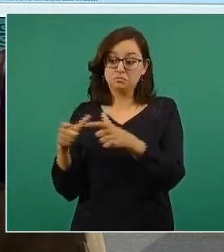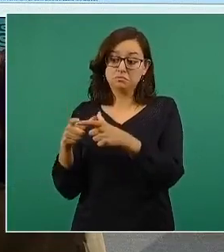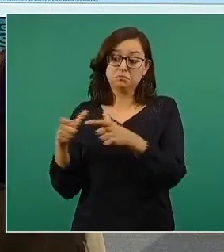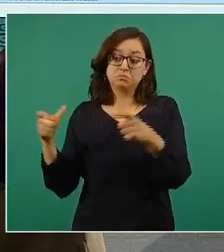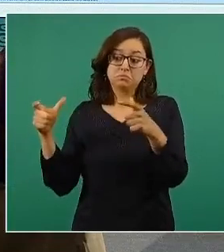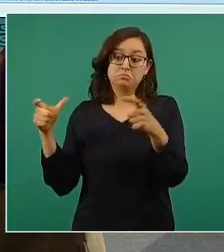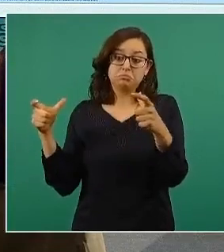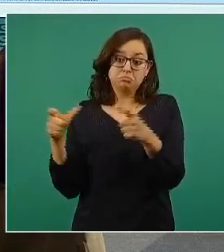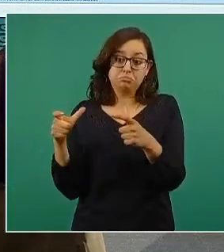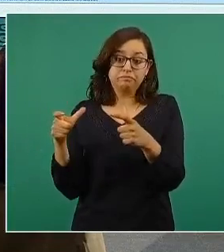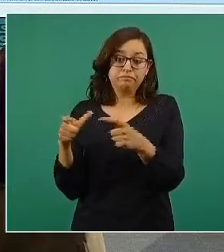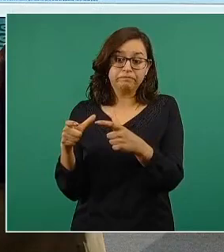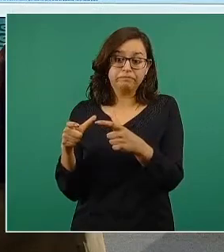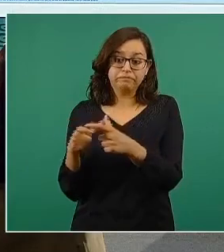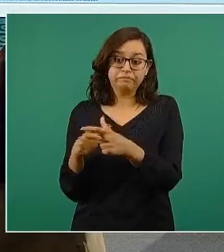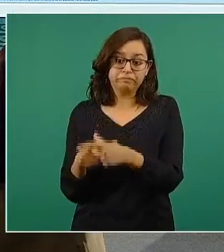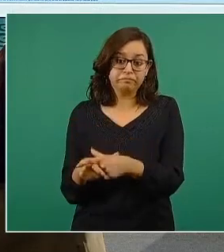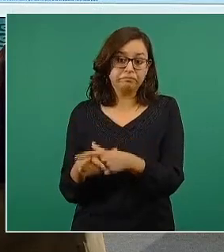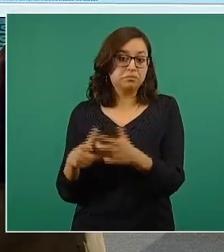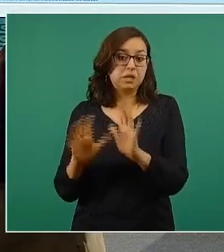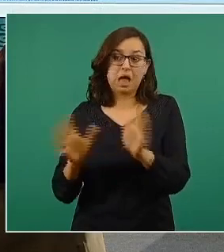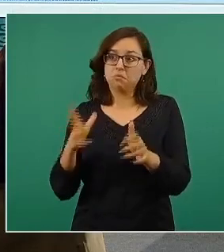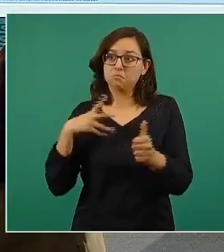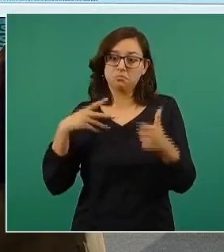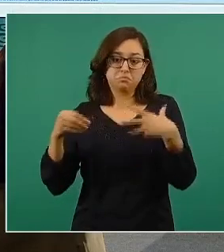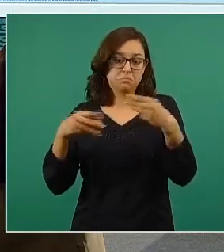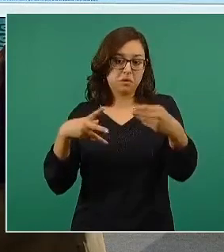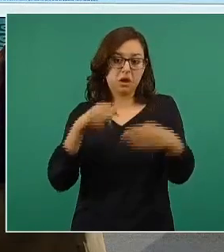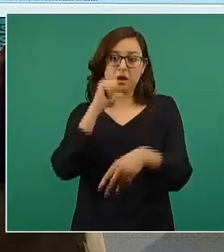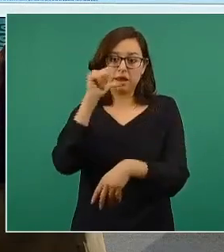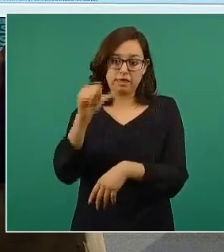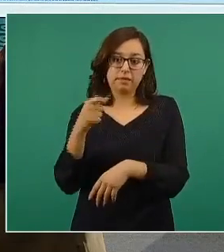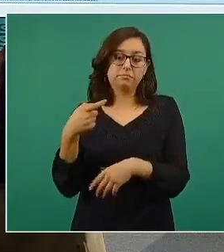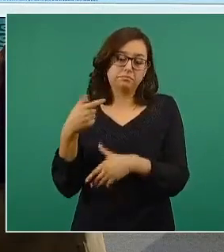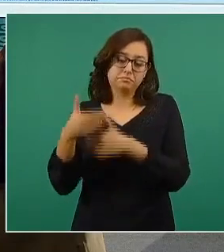pequeño, llegaremos al punto de agotamiento de la epidemia. La siguiente.